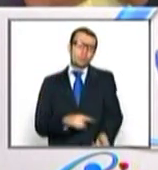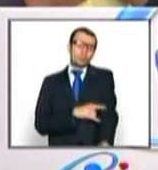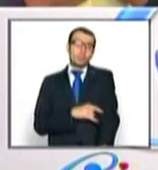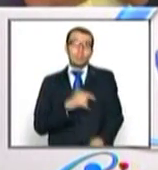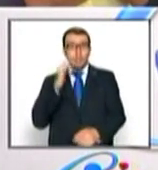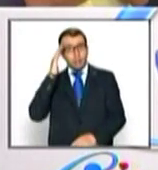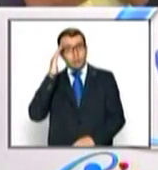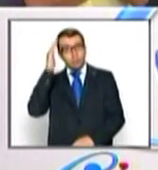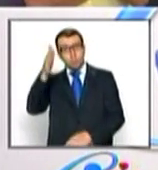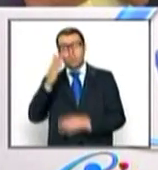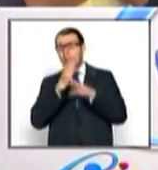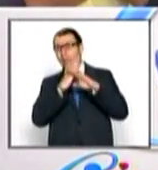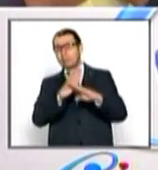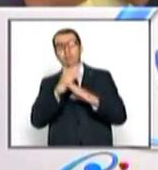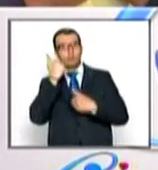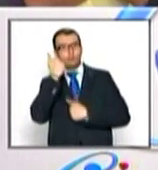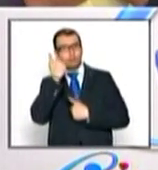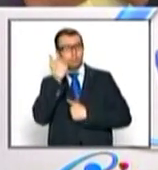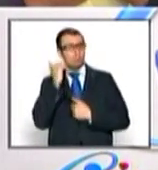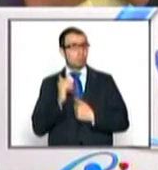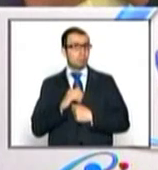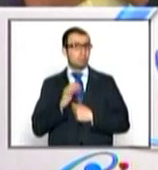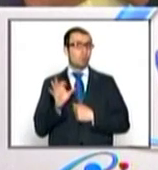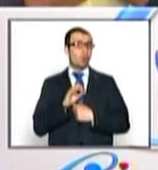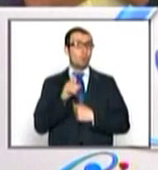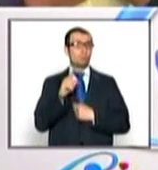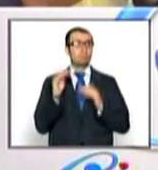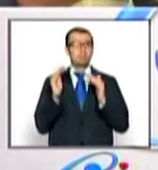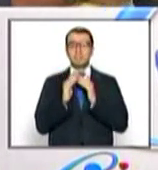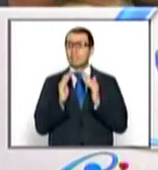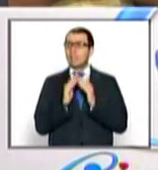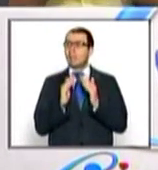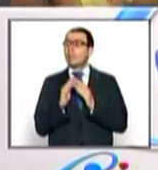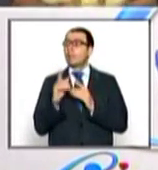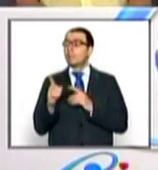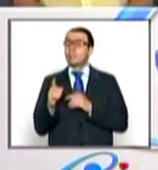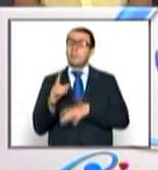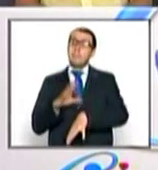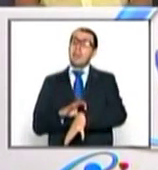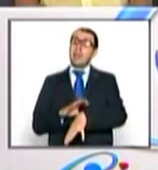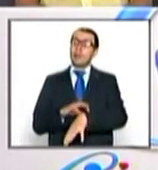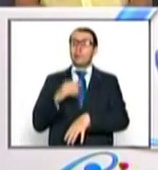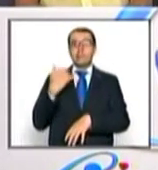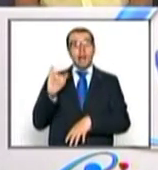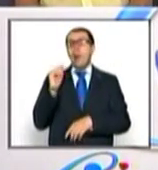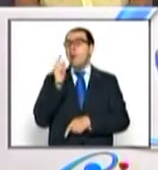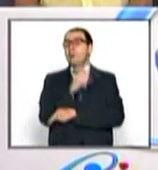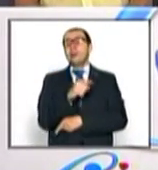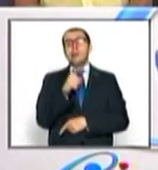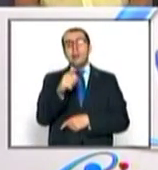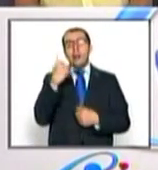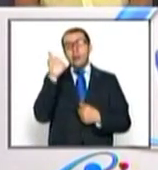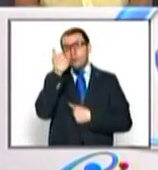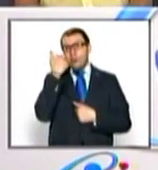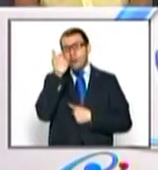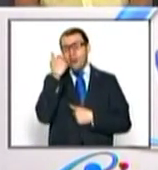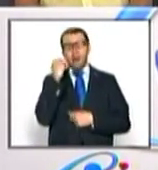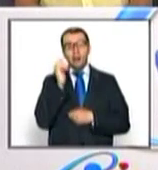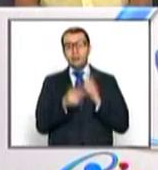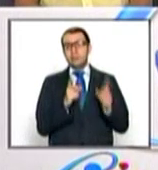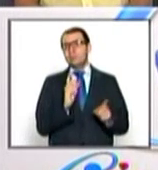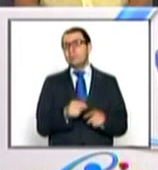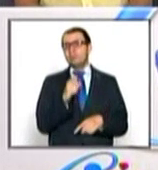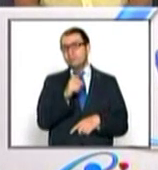Otros de ustedes están en sus casas y están bajo prescripción médica de alguna enfermedad. Y la pregunta, doctor Freddy Rosero,